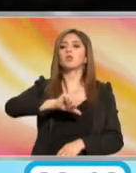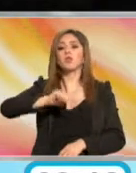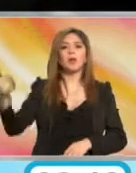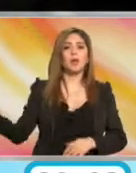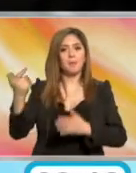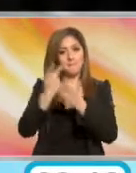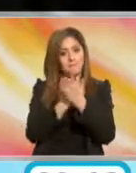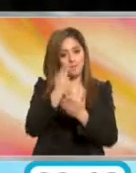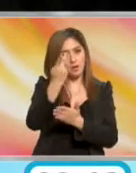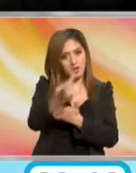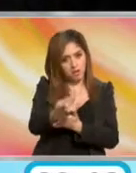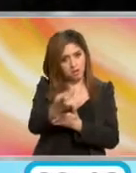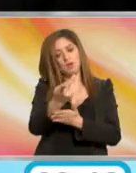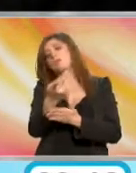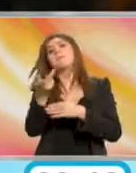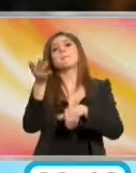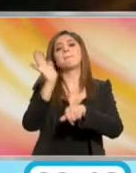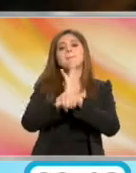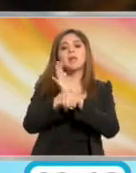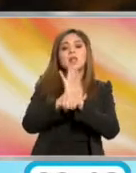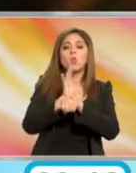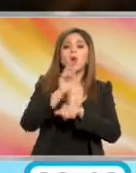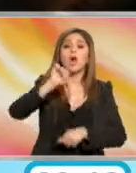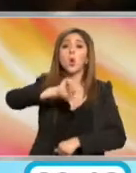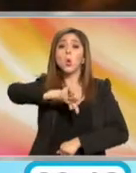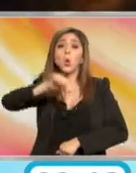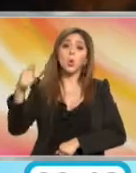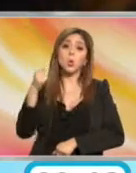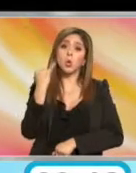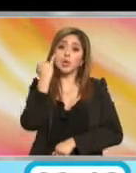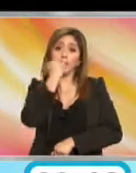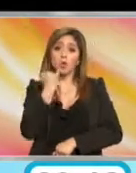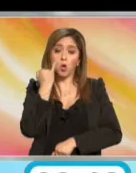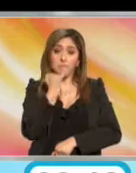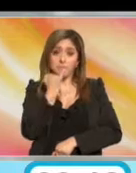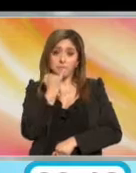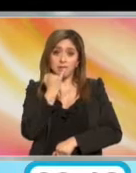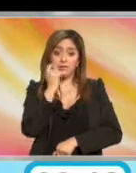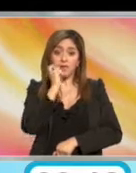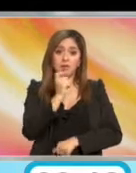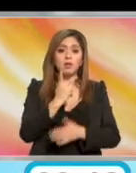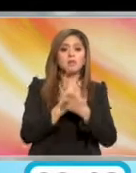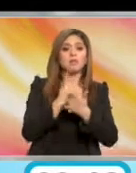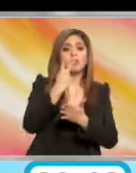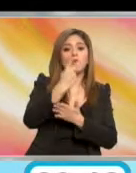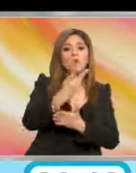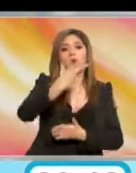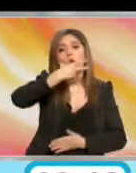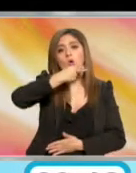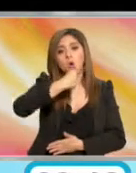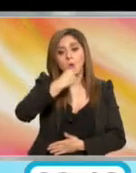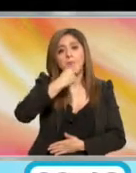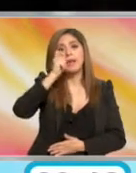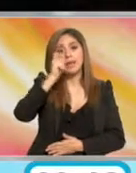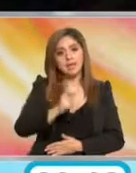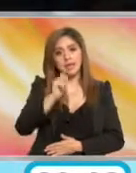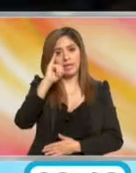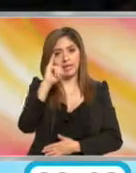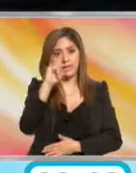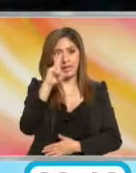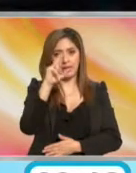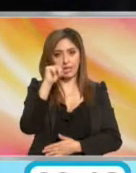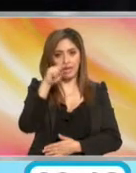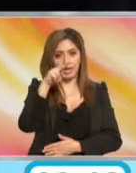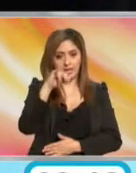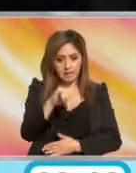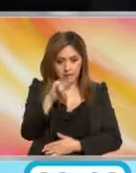la película de habla no inglesa se lo dan una vez más a Asghar Farhadi, el director iraní, por The Salesman,